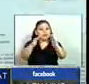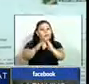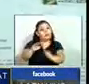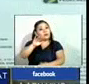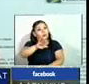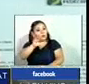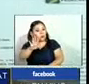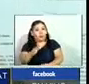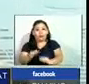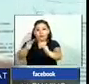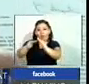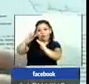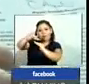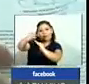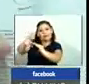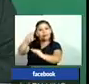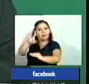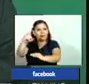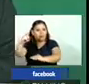reparar 110 techos